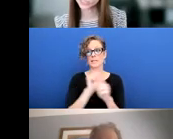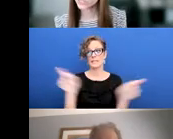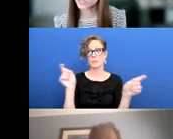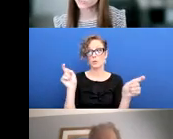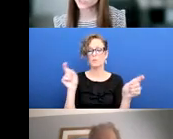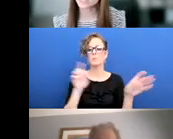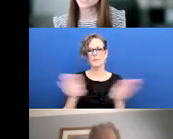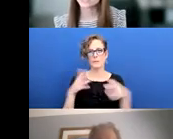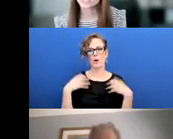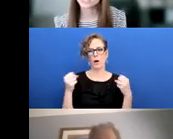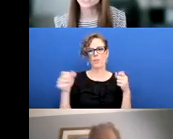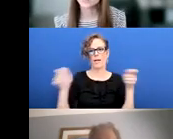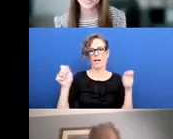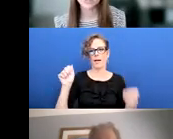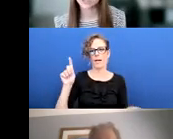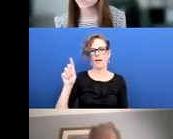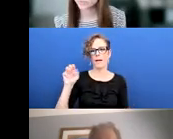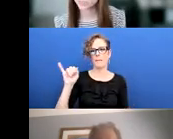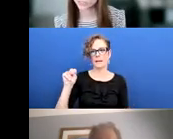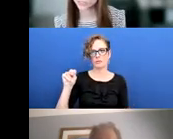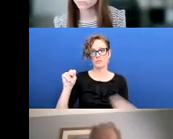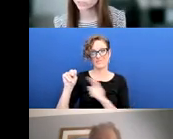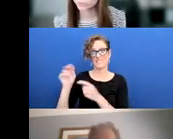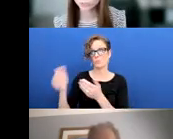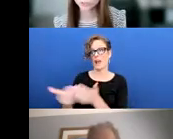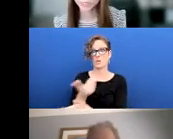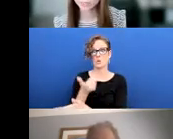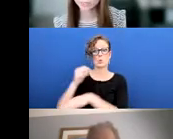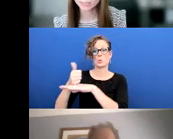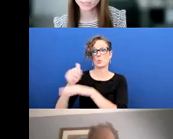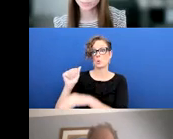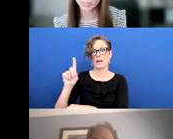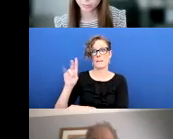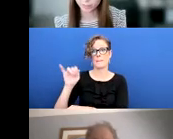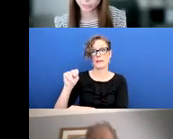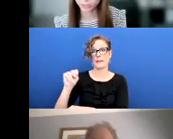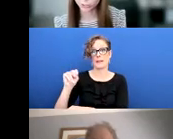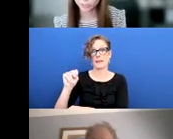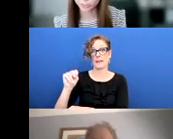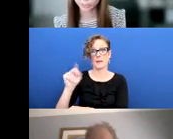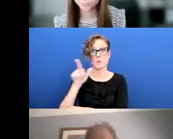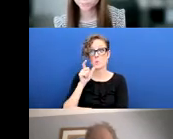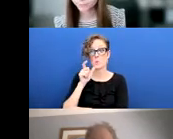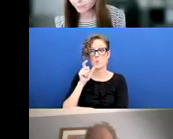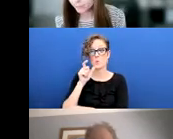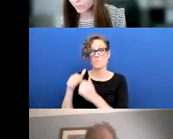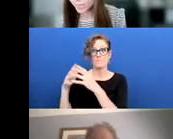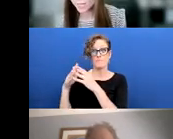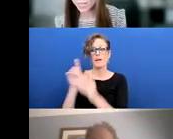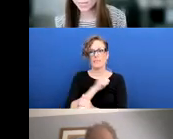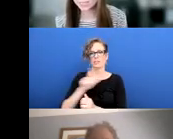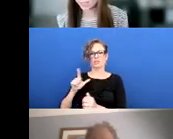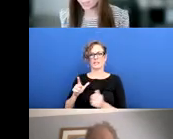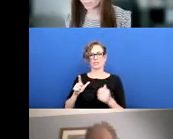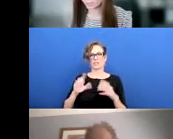son becas que se van a repartir por medio de la Administración de Salud de Conducta, que se